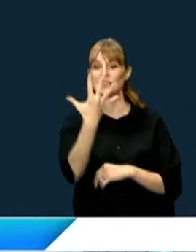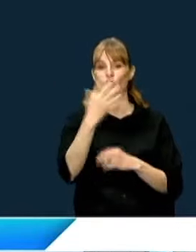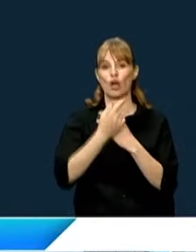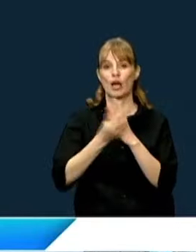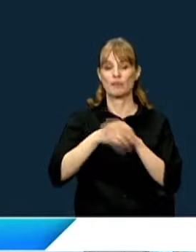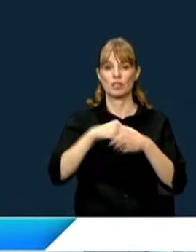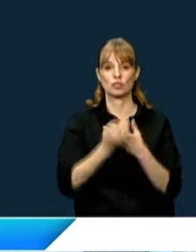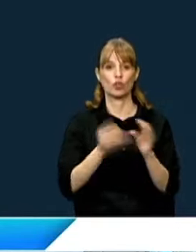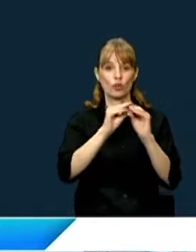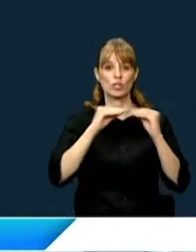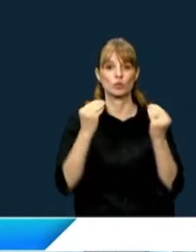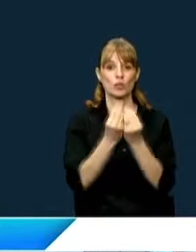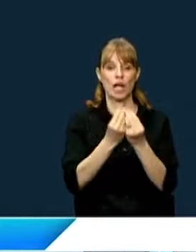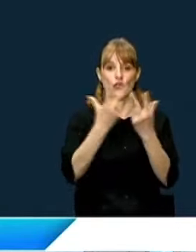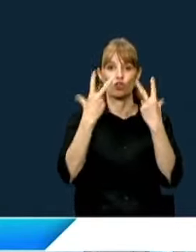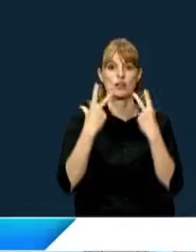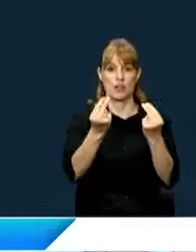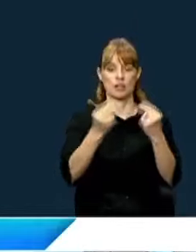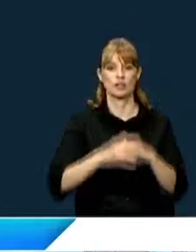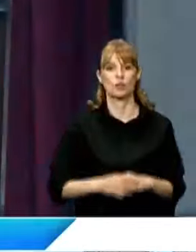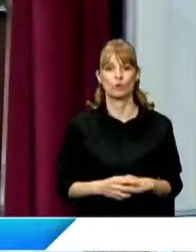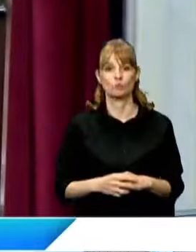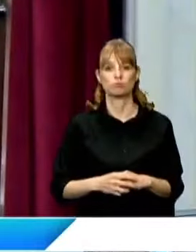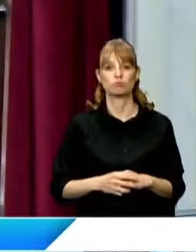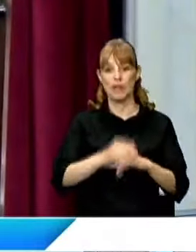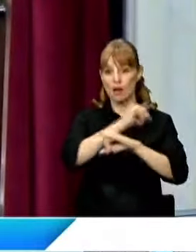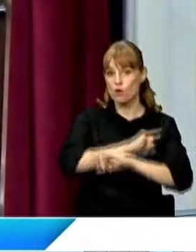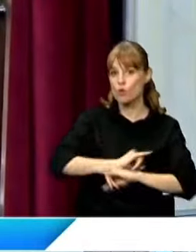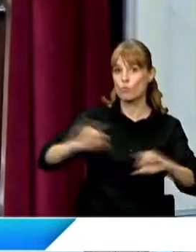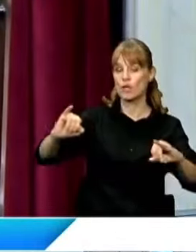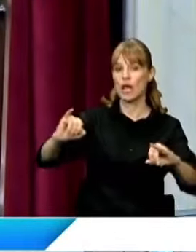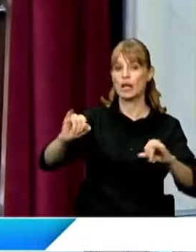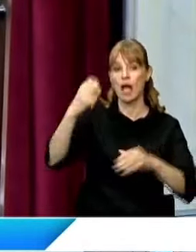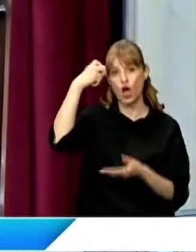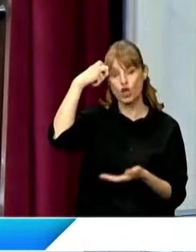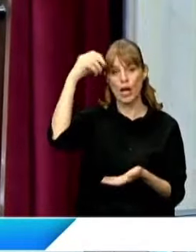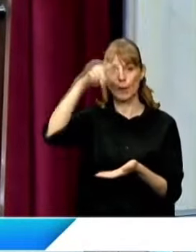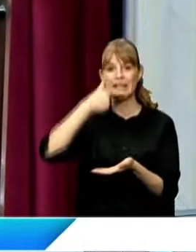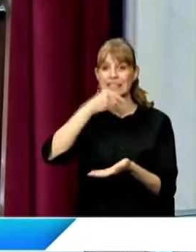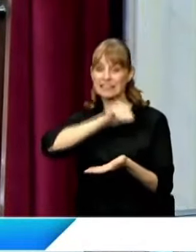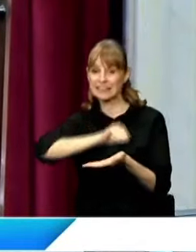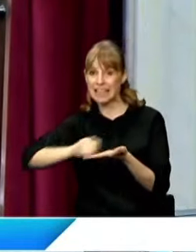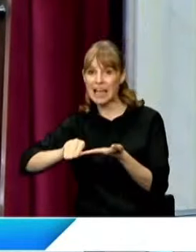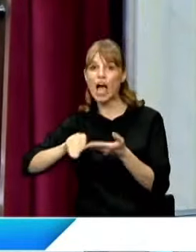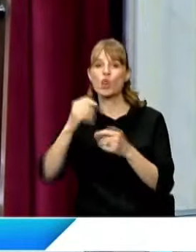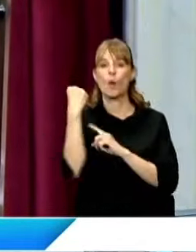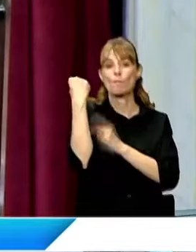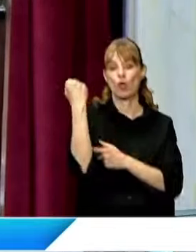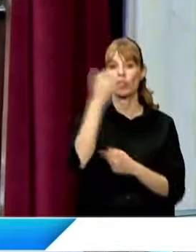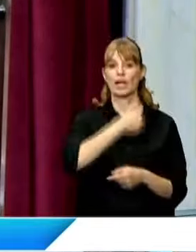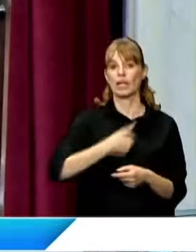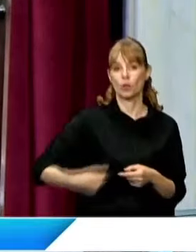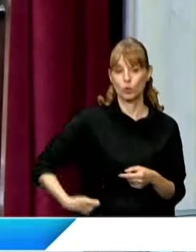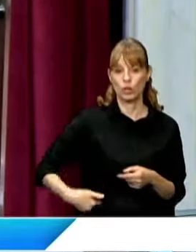que se conformó durante el tratamiento de la ley Bases, que se separó de Unión por la Patria, ya acompañó la ley Bases, acompañó también el paquete